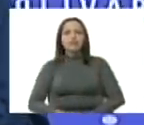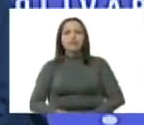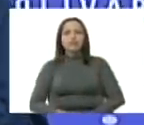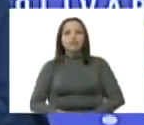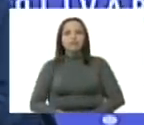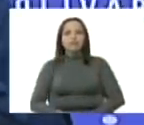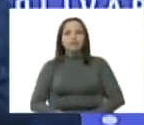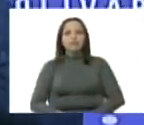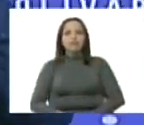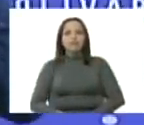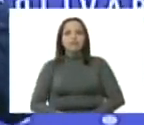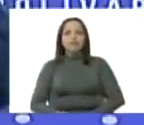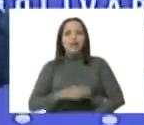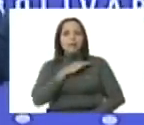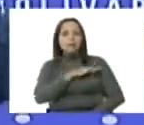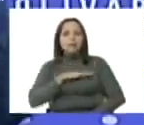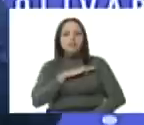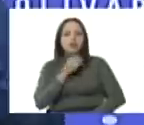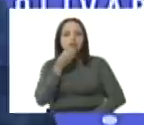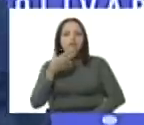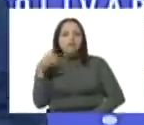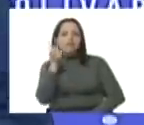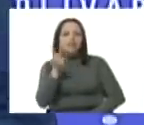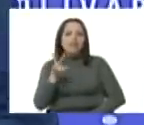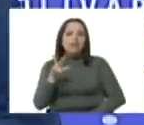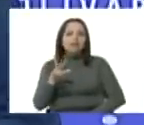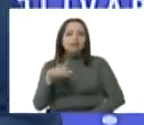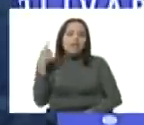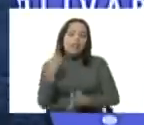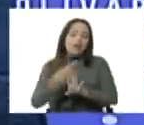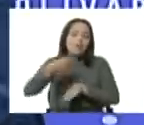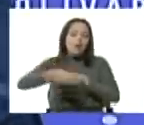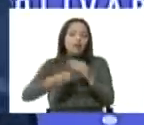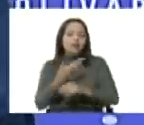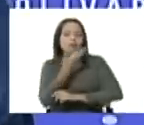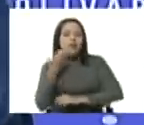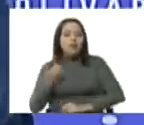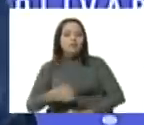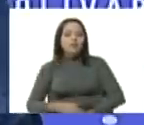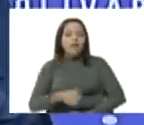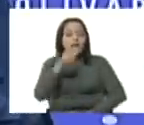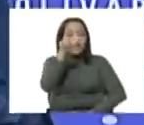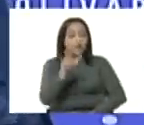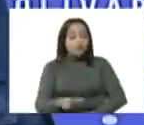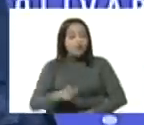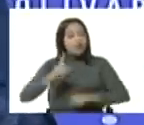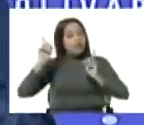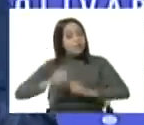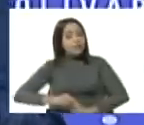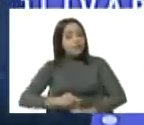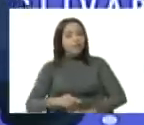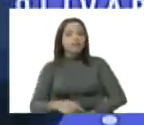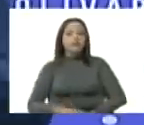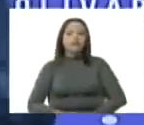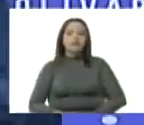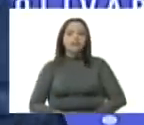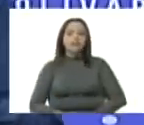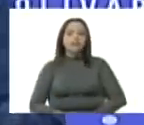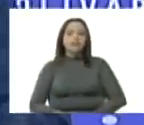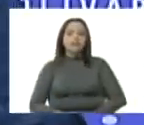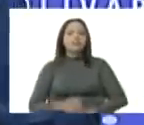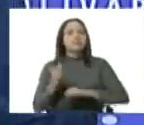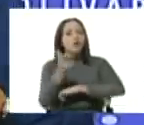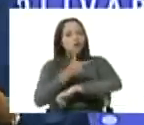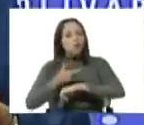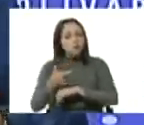La misión Venezuela Bella nos obliga a ser mejores al ciudadano y a la ciudadana en primer lugar. Y a los